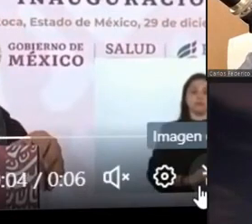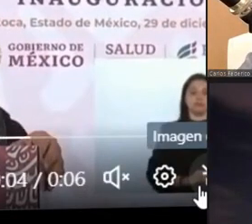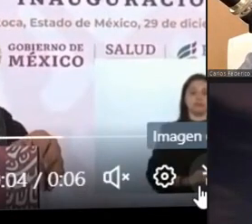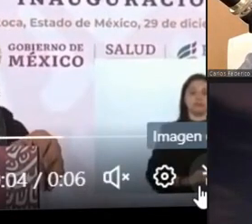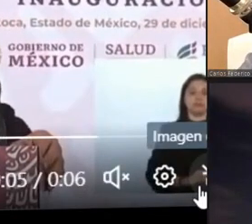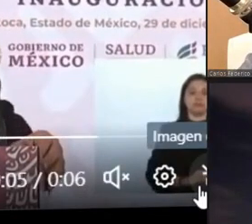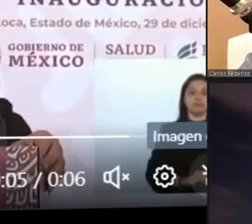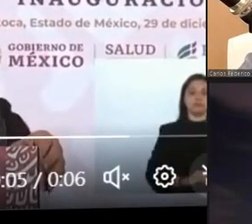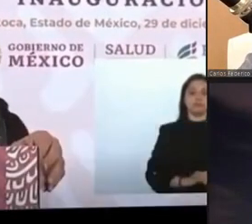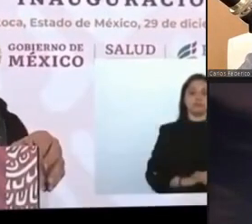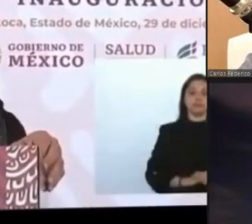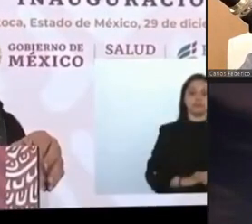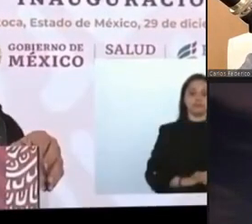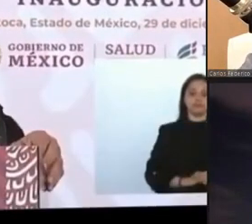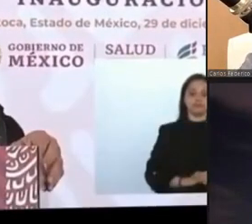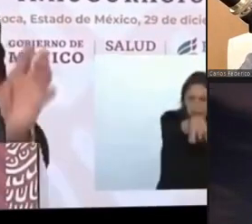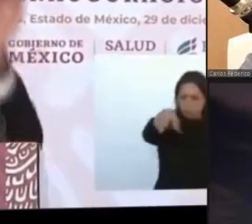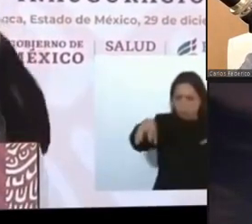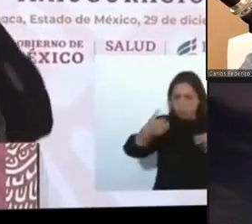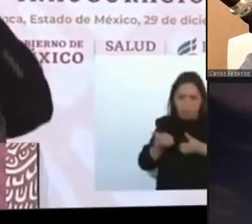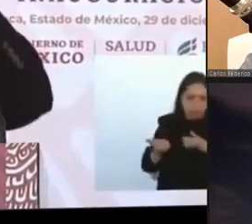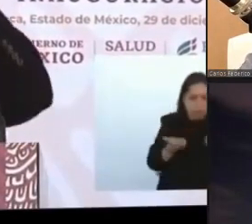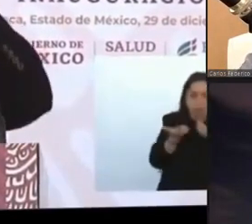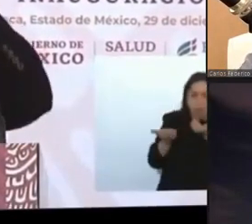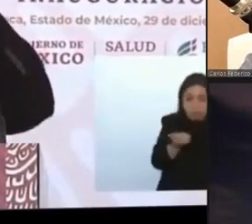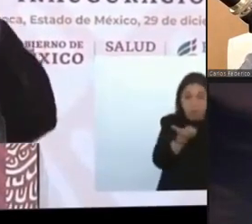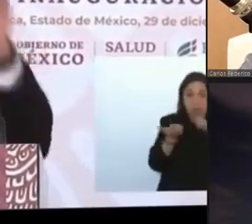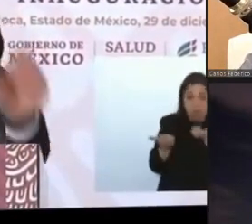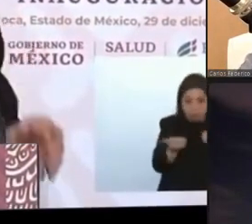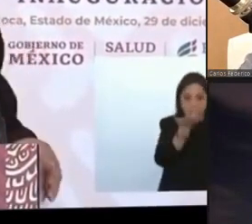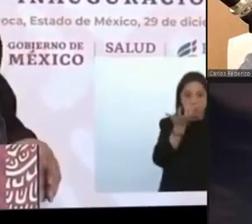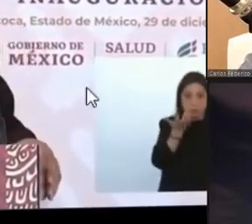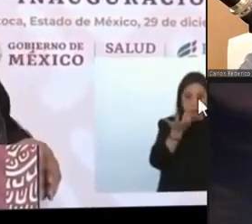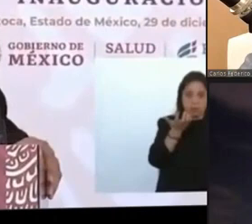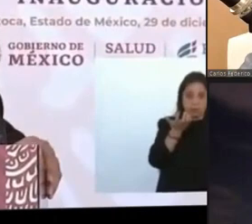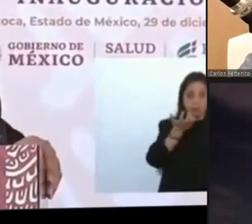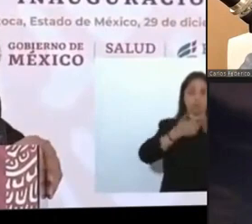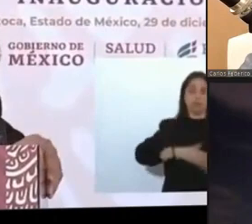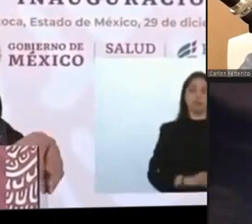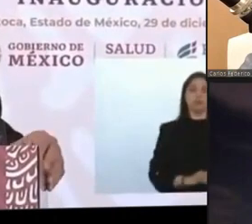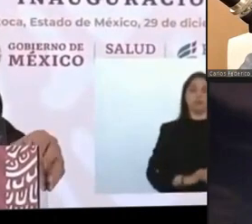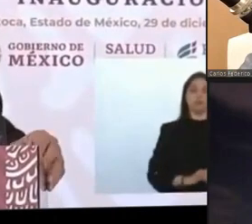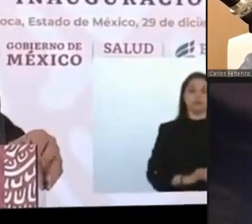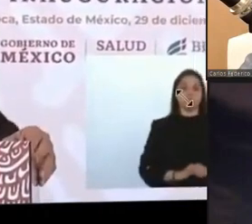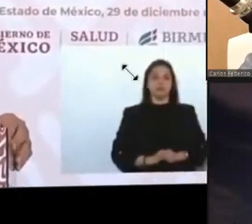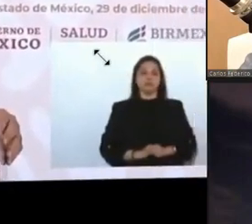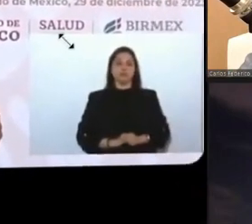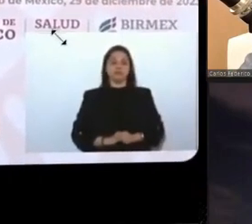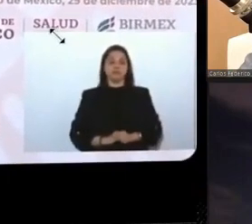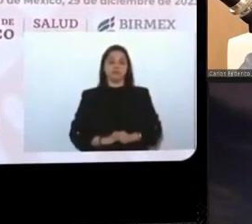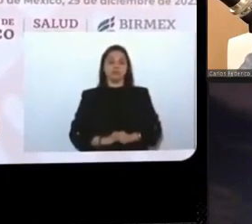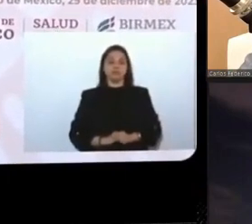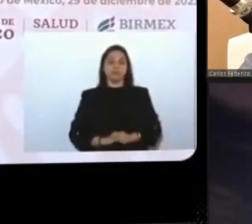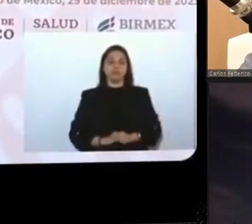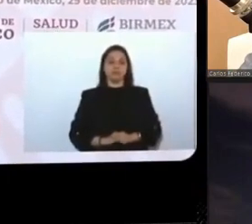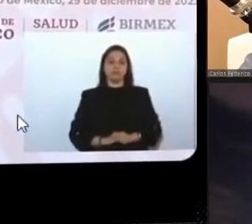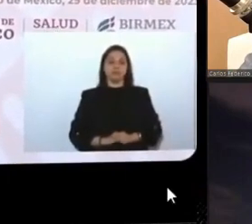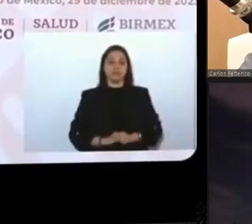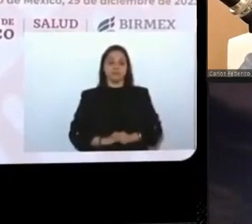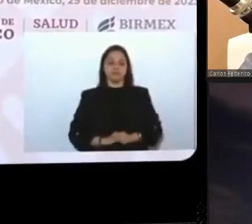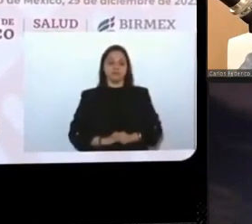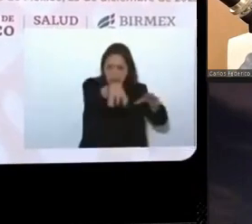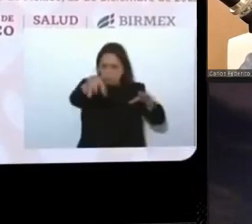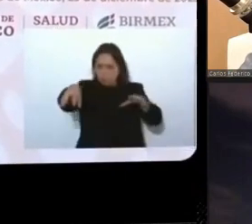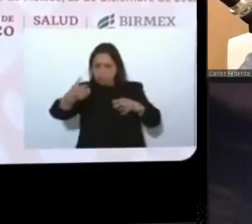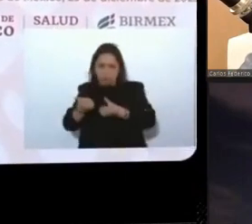la república Y le contesta Bueno siempre salen las cosas chuscas de ese lugar pero siempre queriendo al presidente